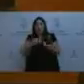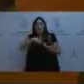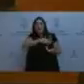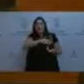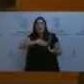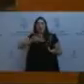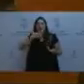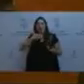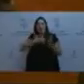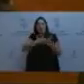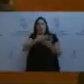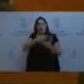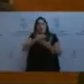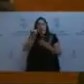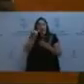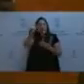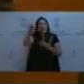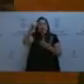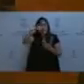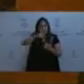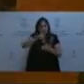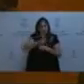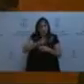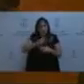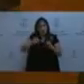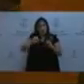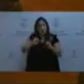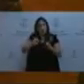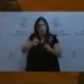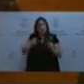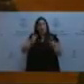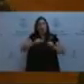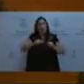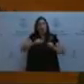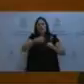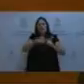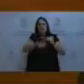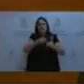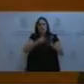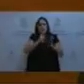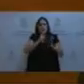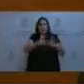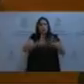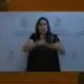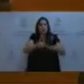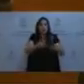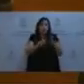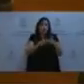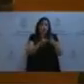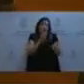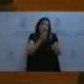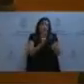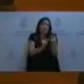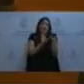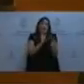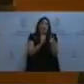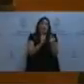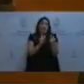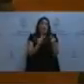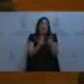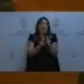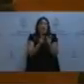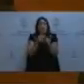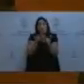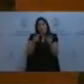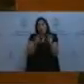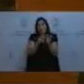conocer el día a día de estas iniciativas acordadas por la Cámara. A los socialistas está claro que estos debates sobre su política social